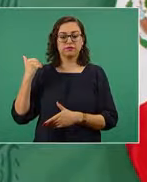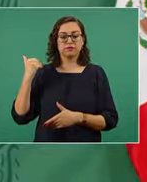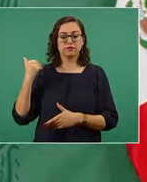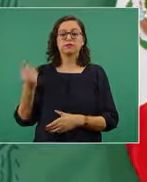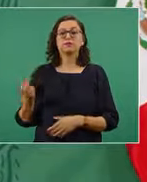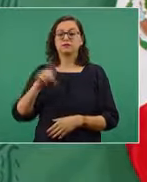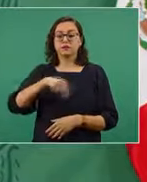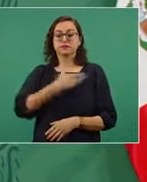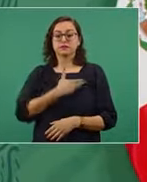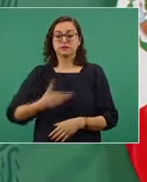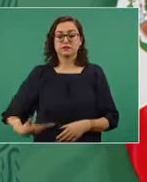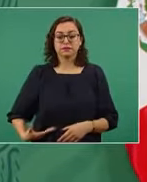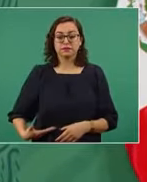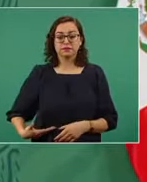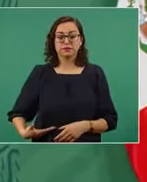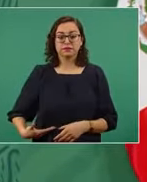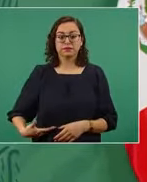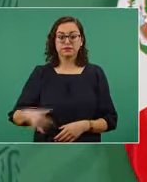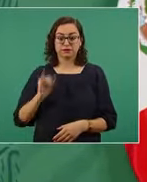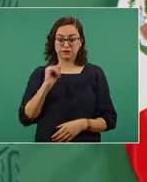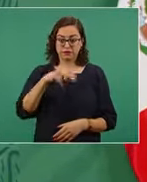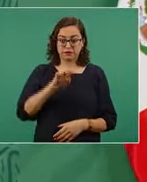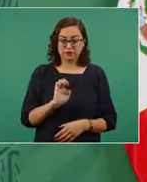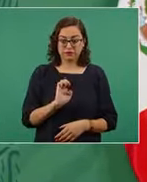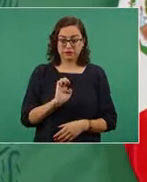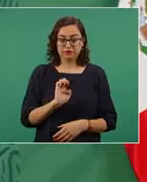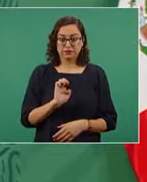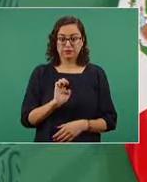tanto el presidente del INE